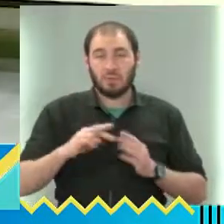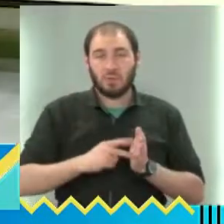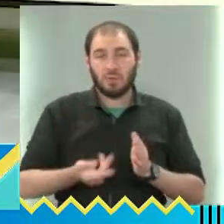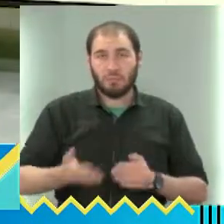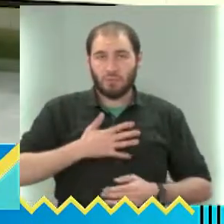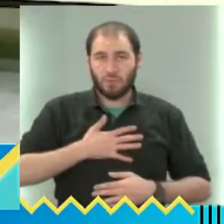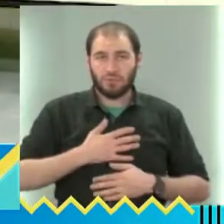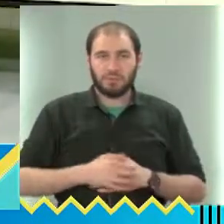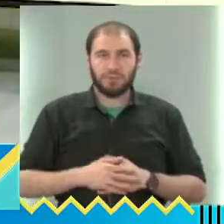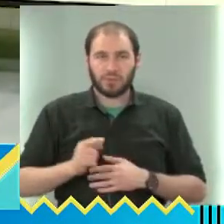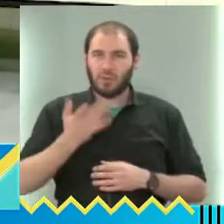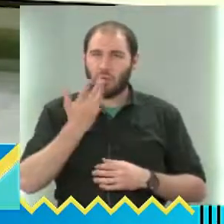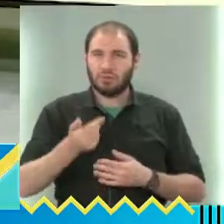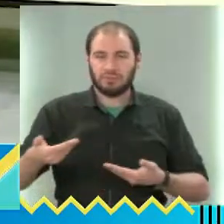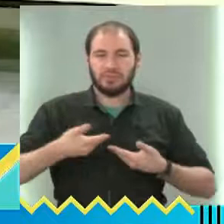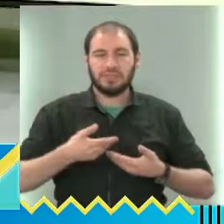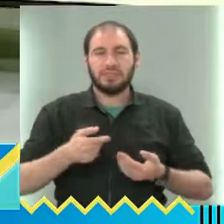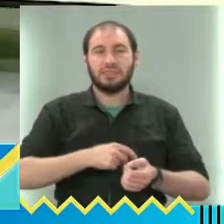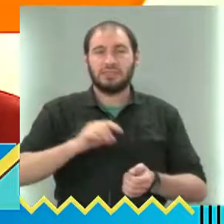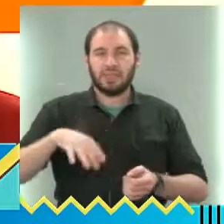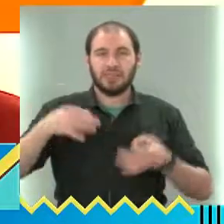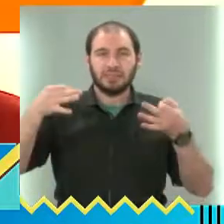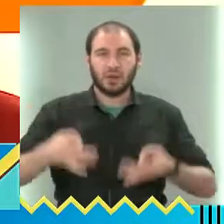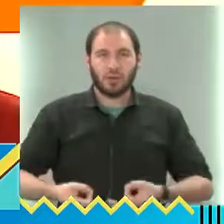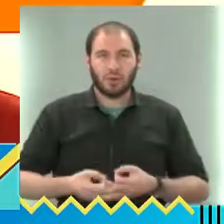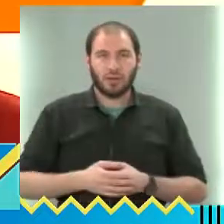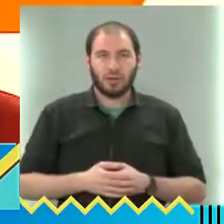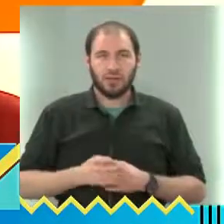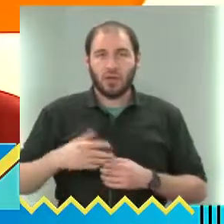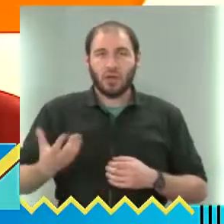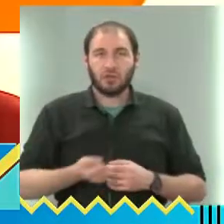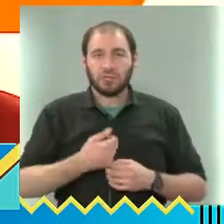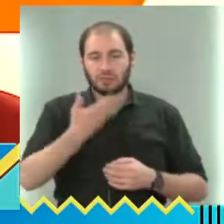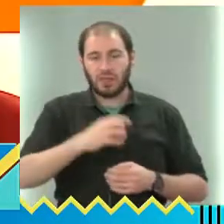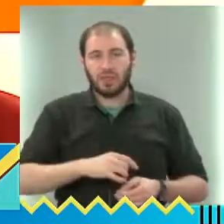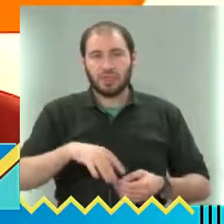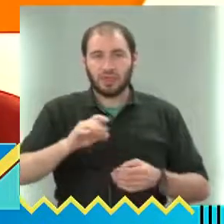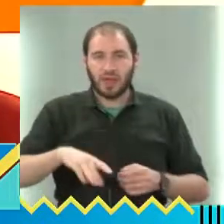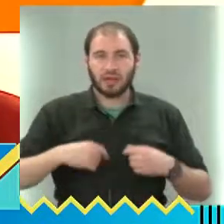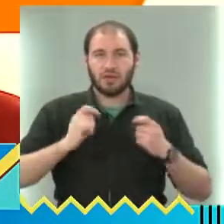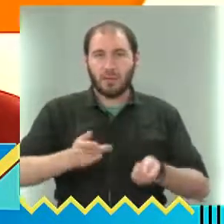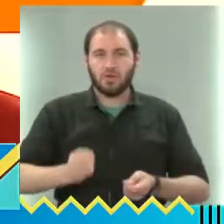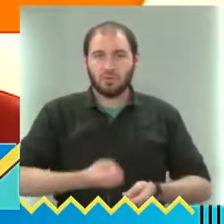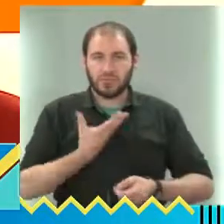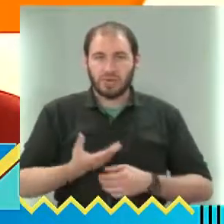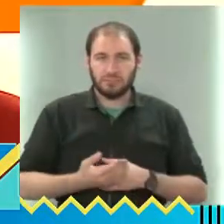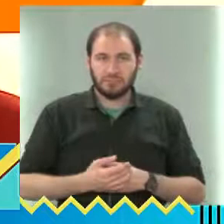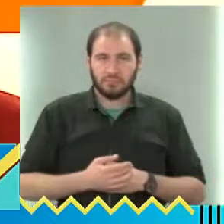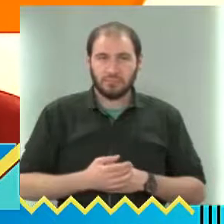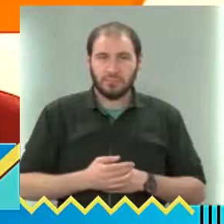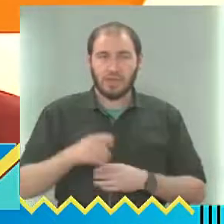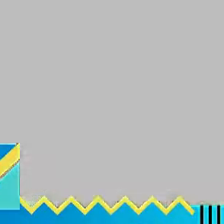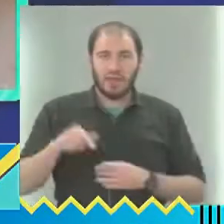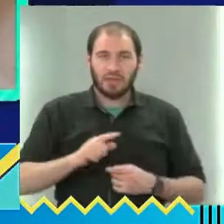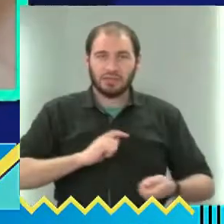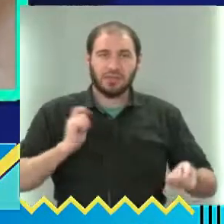nosotros y nos gustaría recibir sangre segura y obtenida a través de un donante voluntario. Así que yo creo que eso fue el